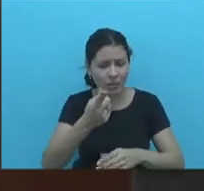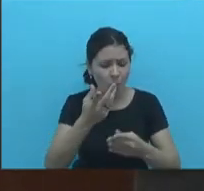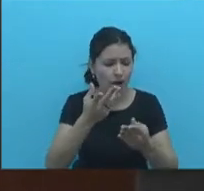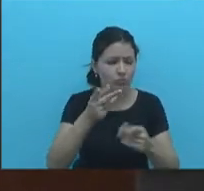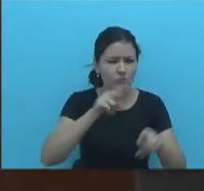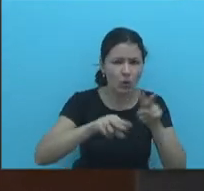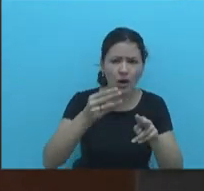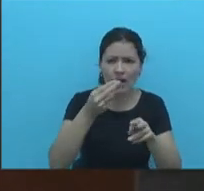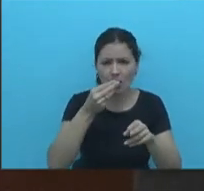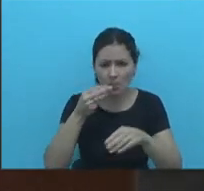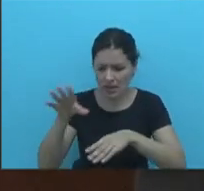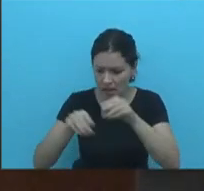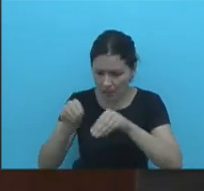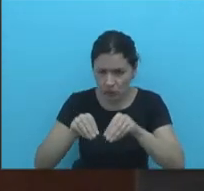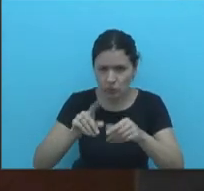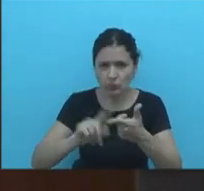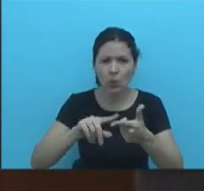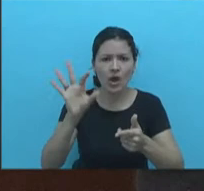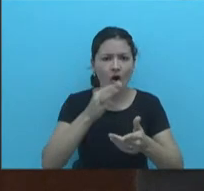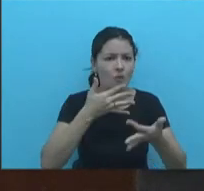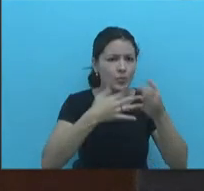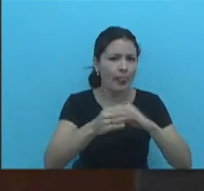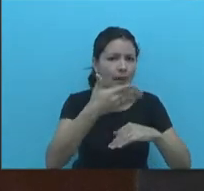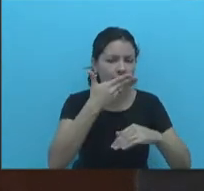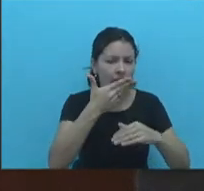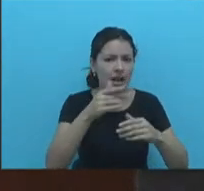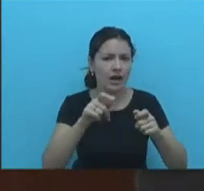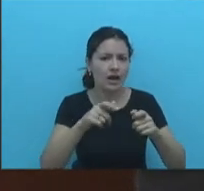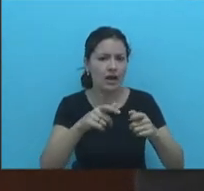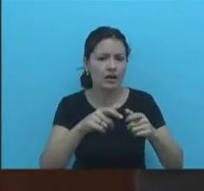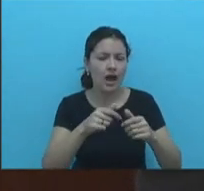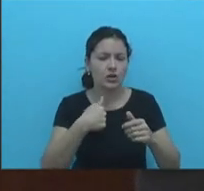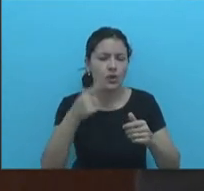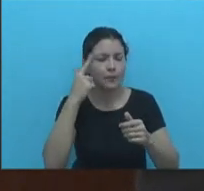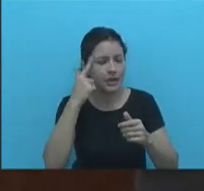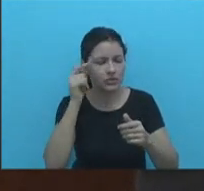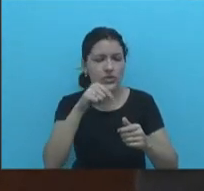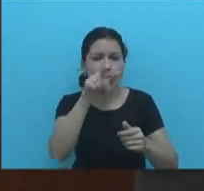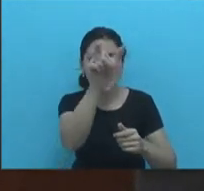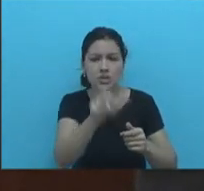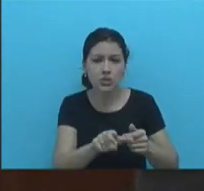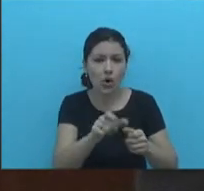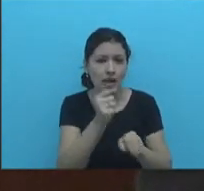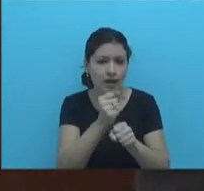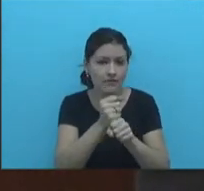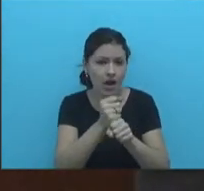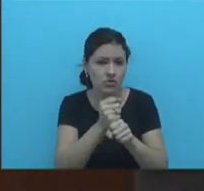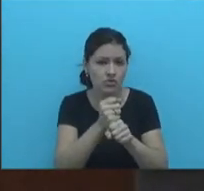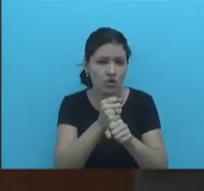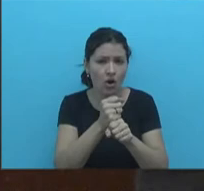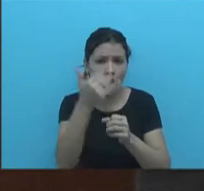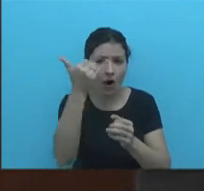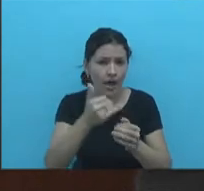trabajo para poder tener, porque yo creería que si esa gente tendría un trabajo digno, no